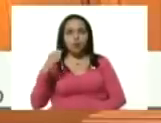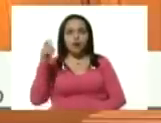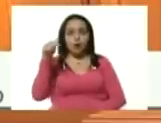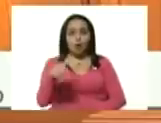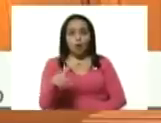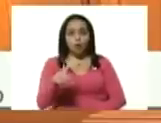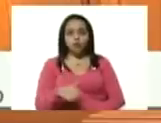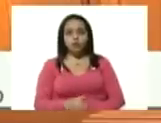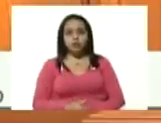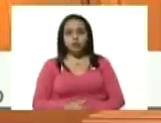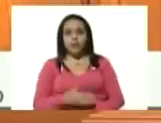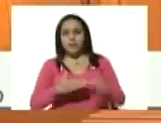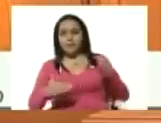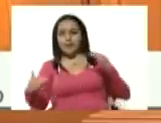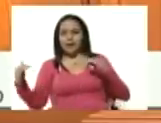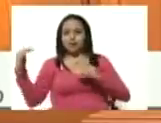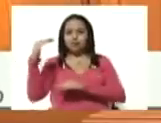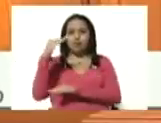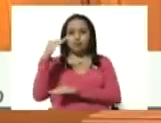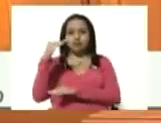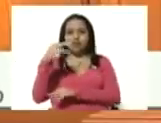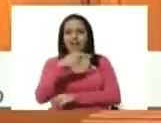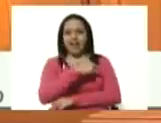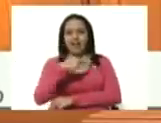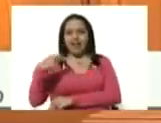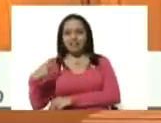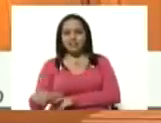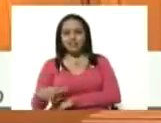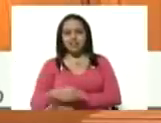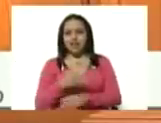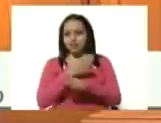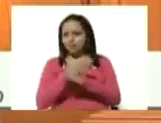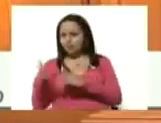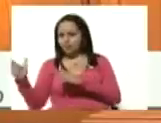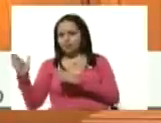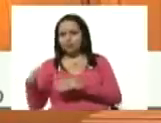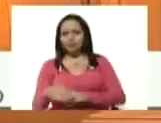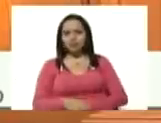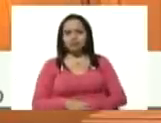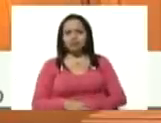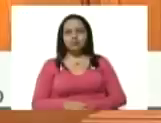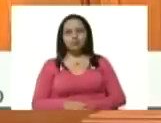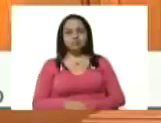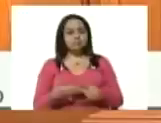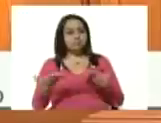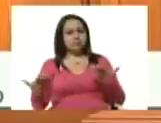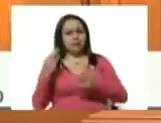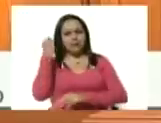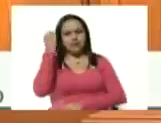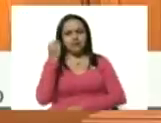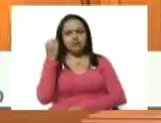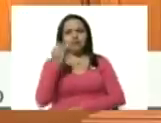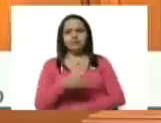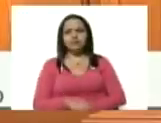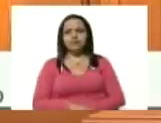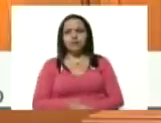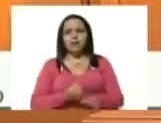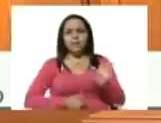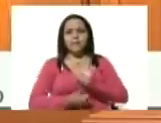la República Popular China. Lo desplazó del puesto ya. ¿Qué les parece? Más